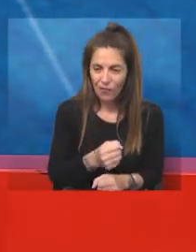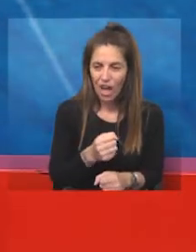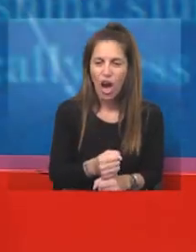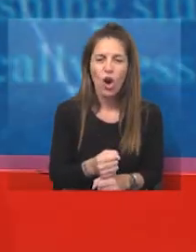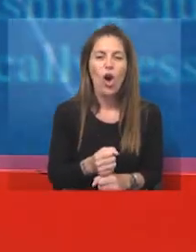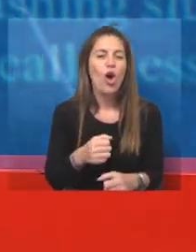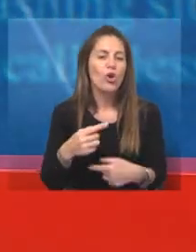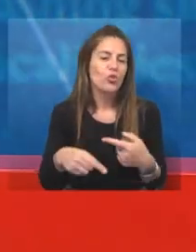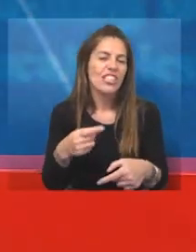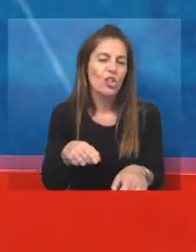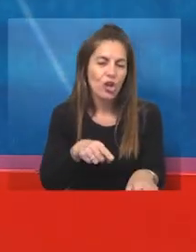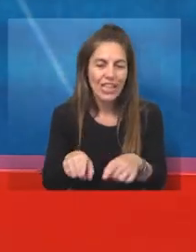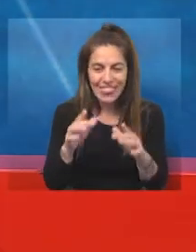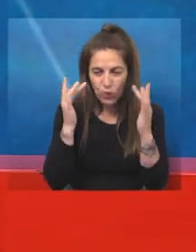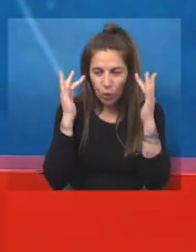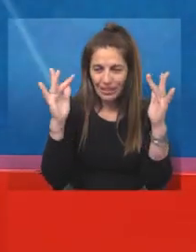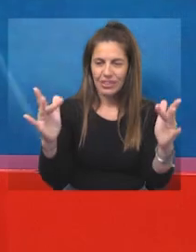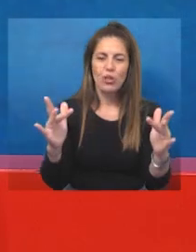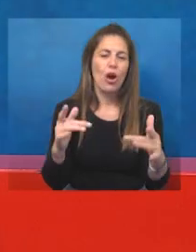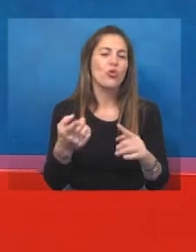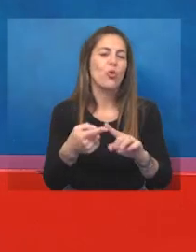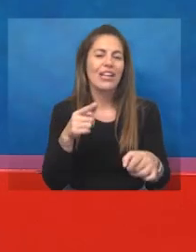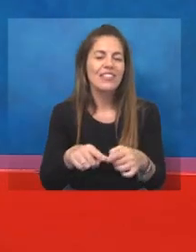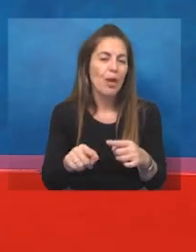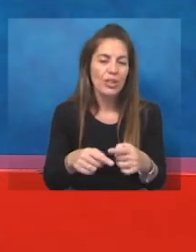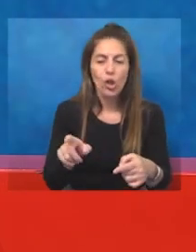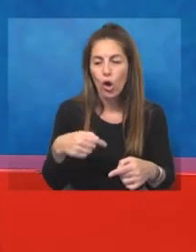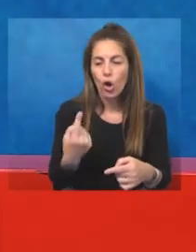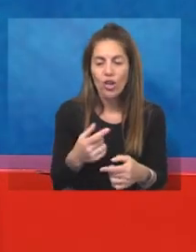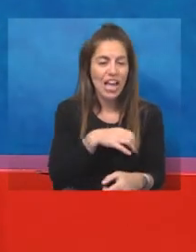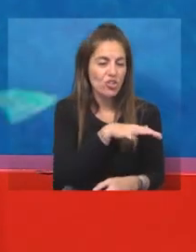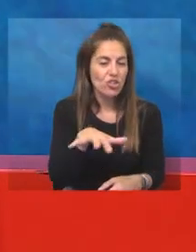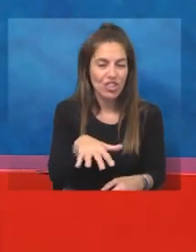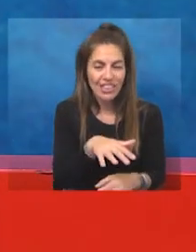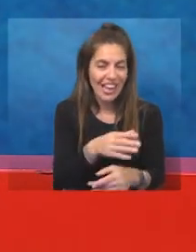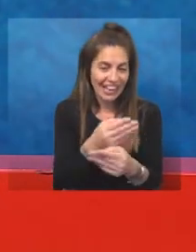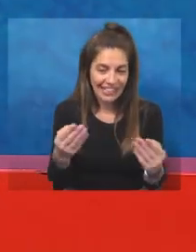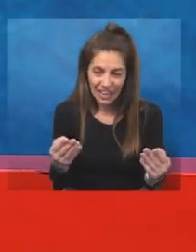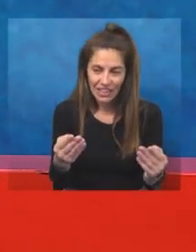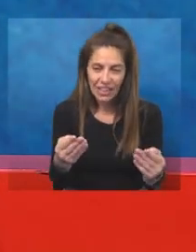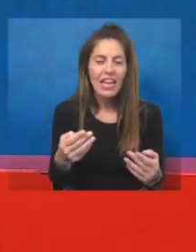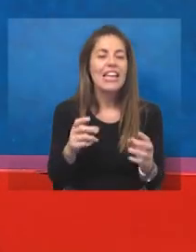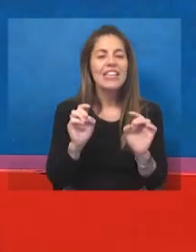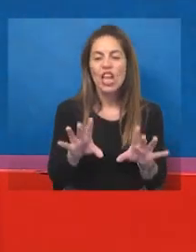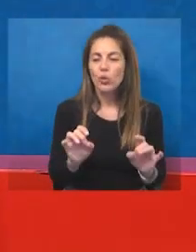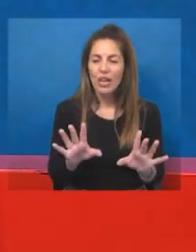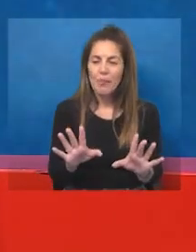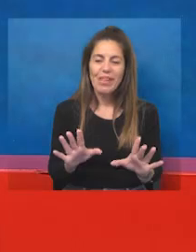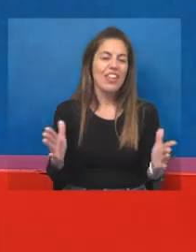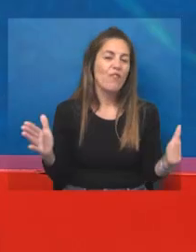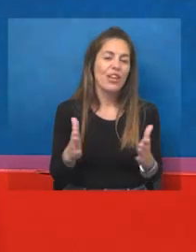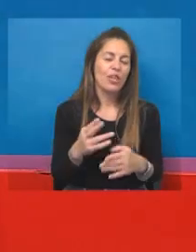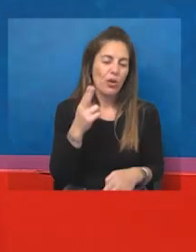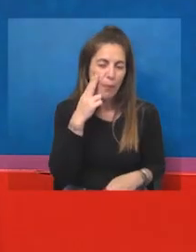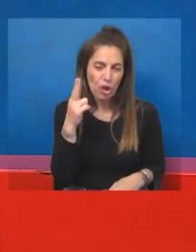este trayectoria educativa con este su relacionamiento con con la sociedad toda naturalmente estamos Este frente a una